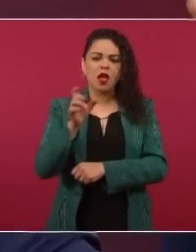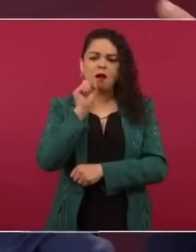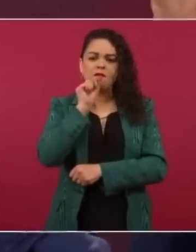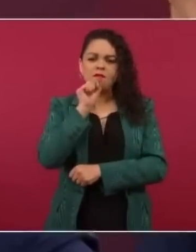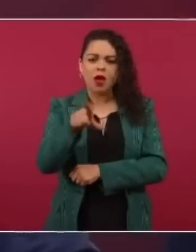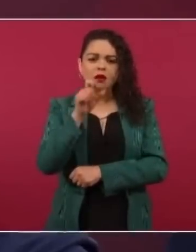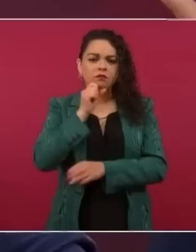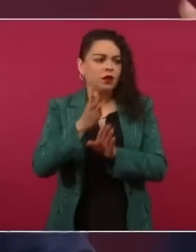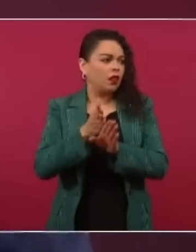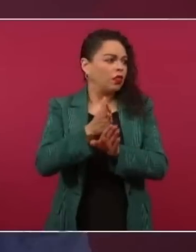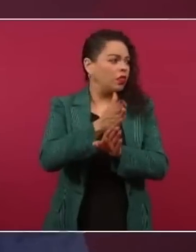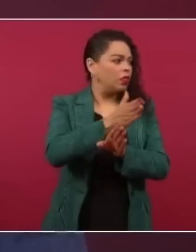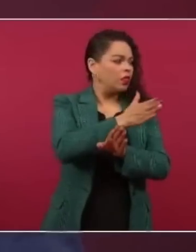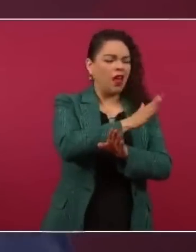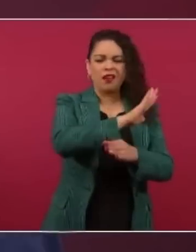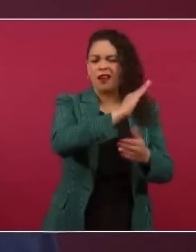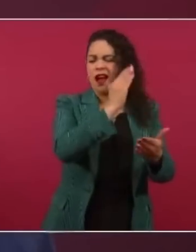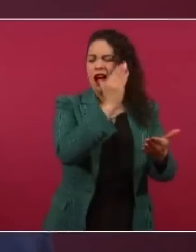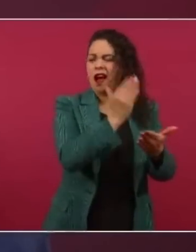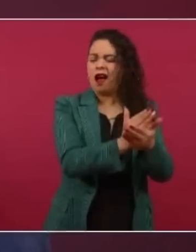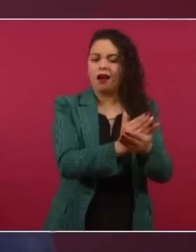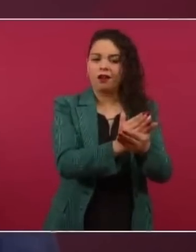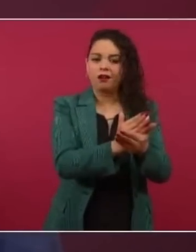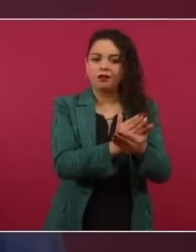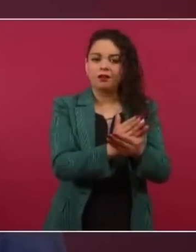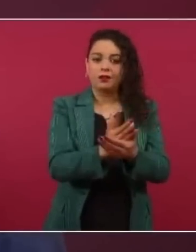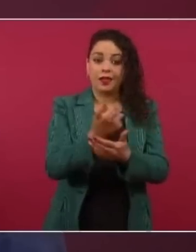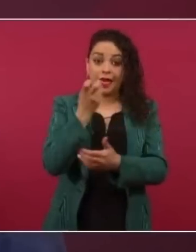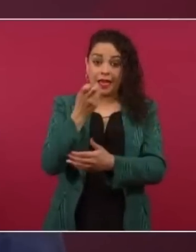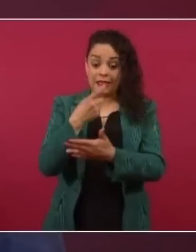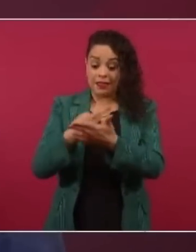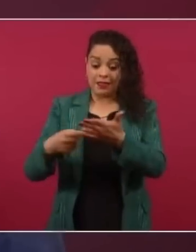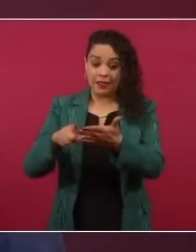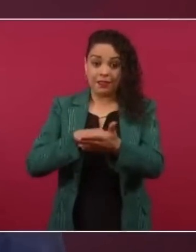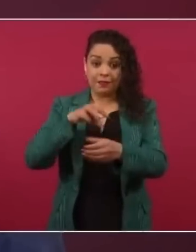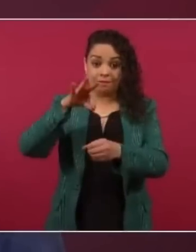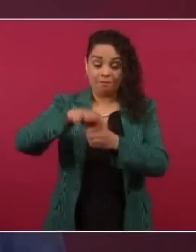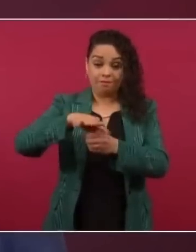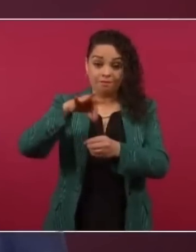se inició la transformación,